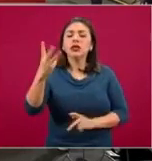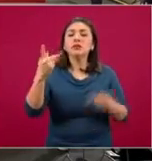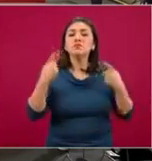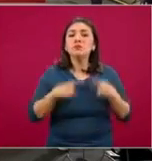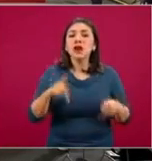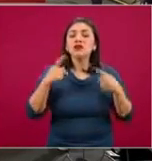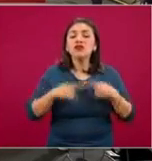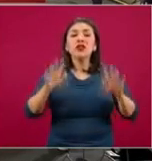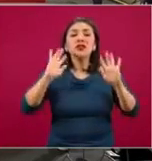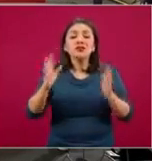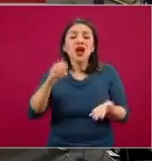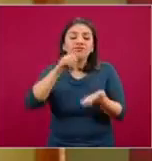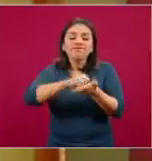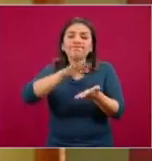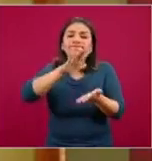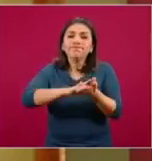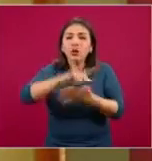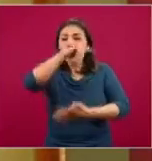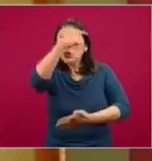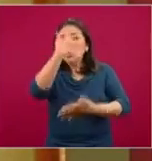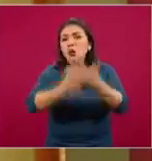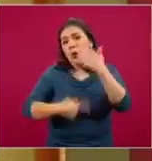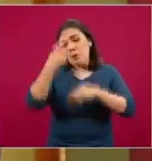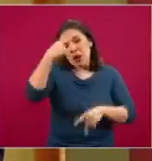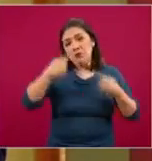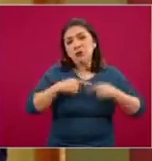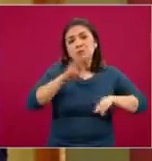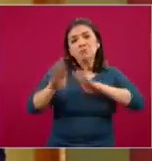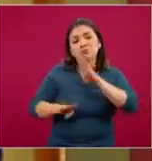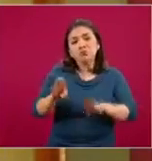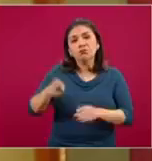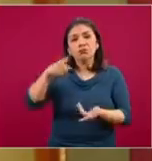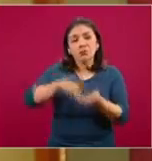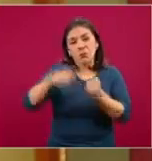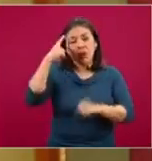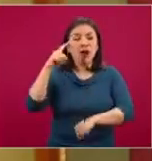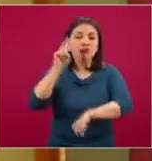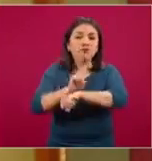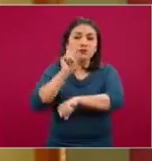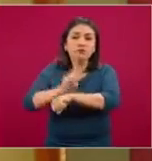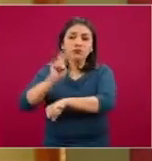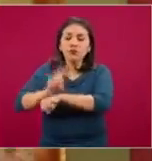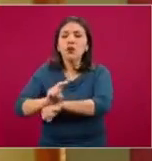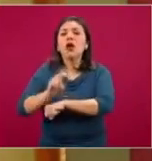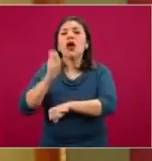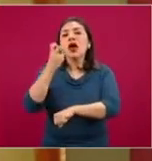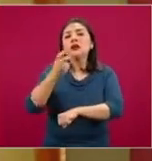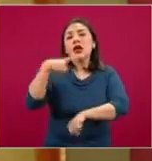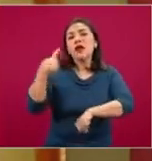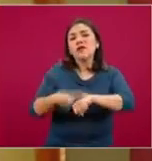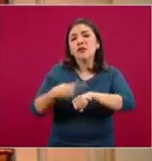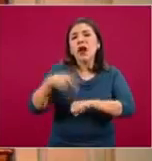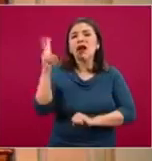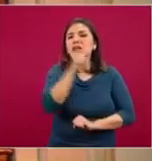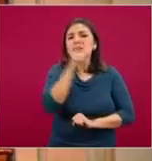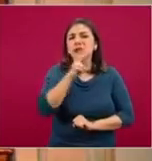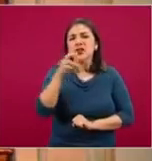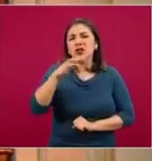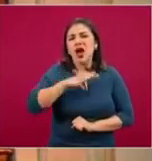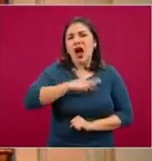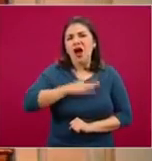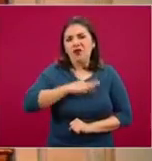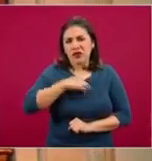100.823 las que están también registradas en el sistema informático de la vigilancia de las enfermedades